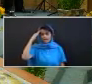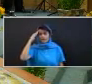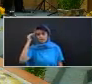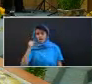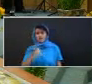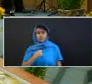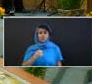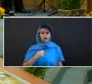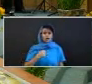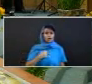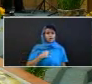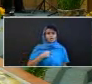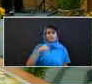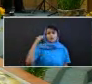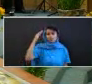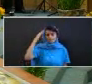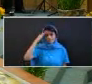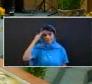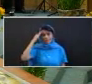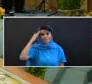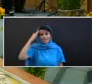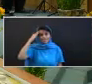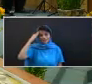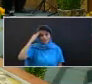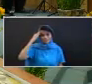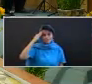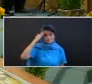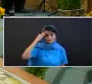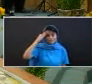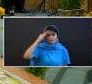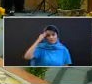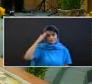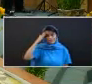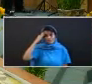yo lo sé,